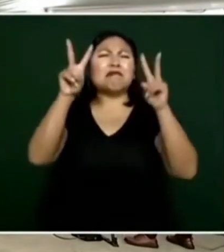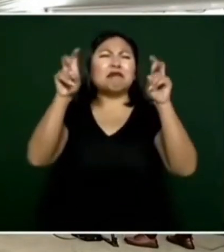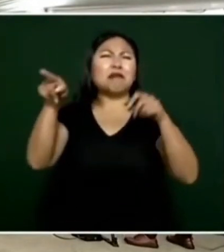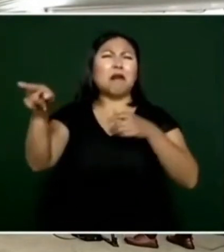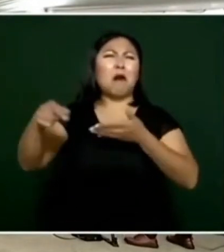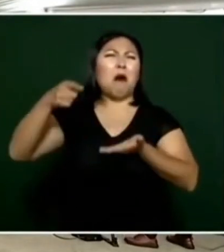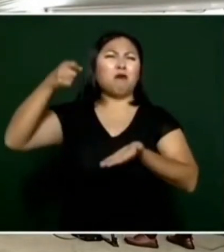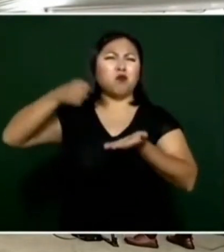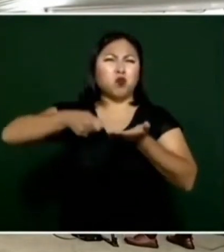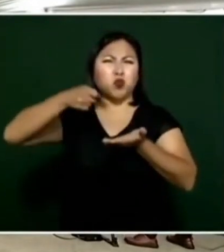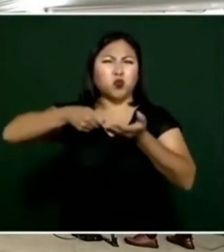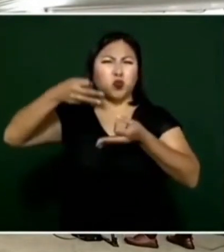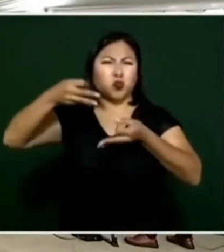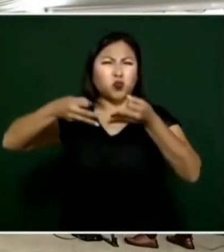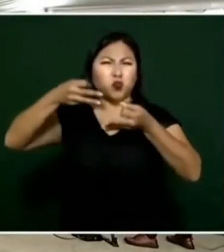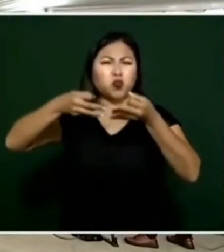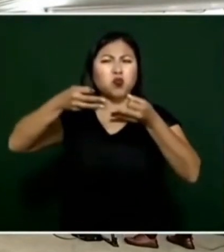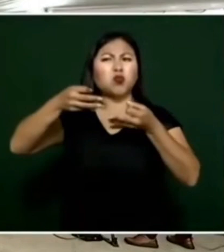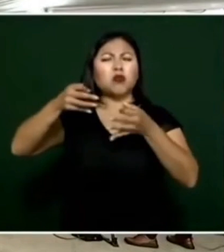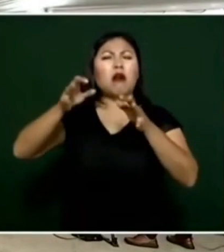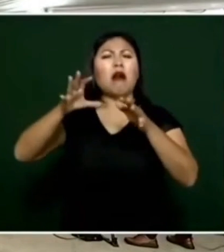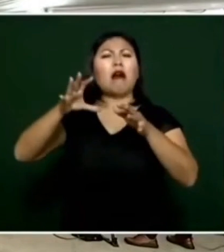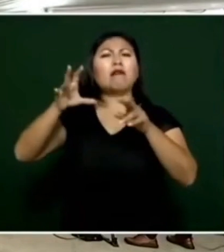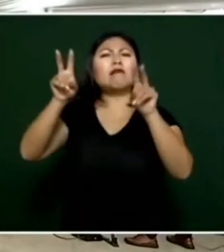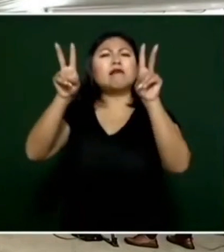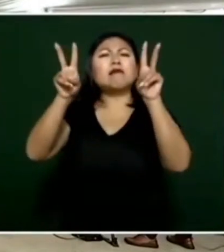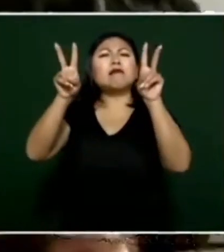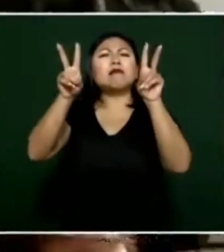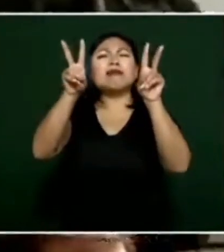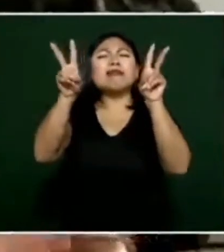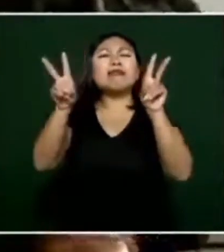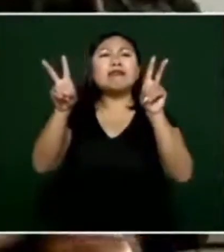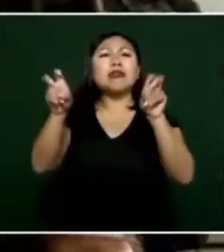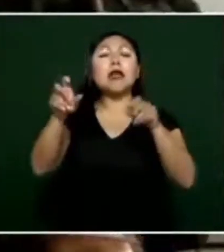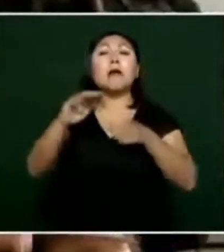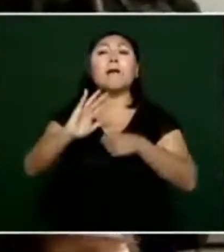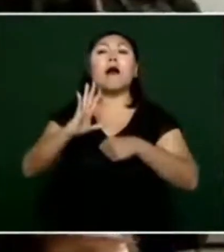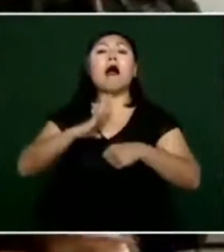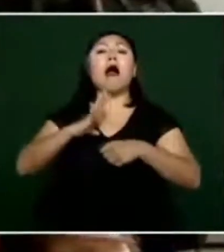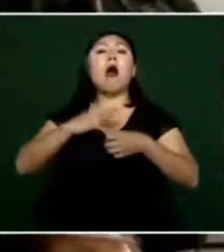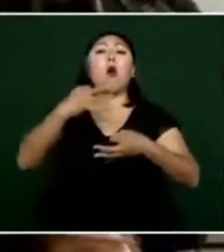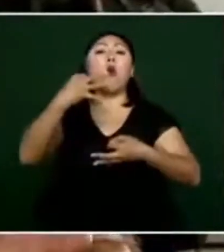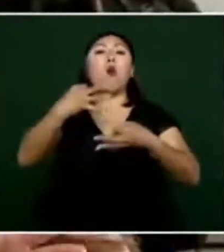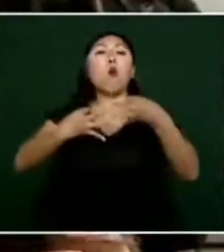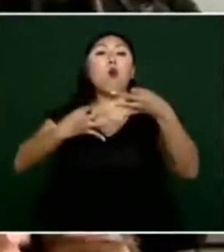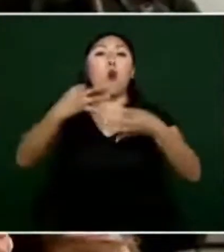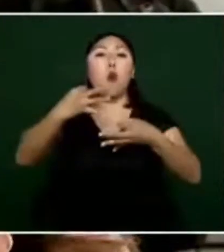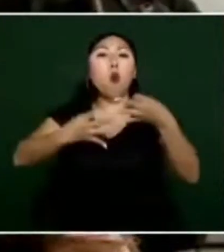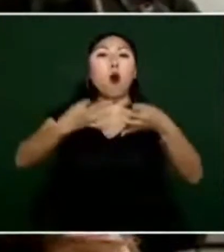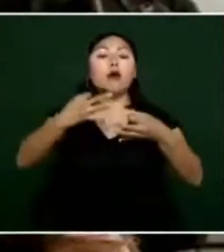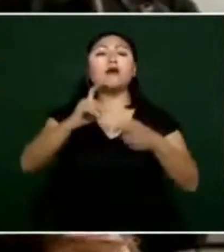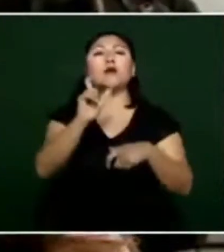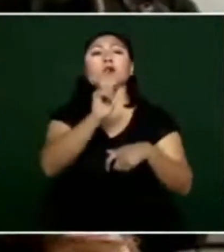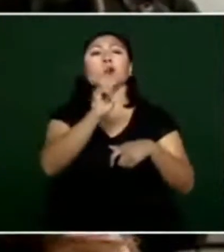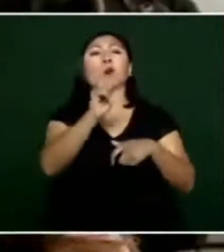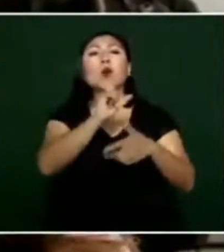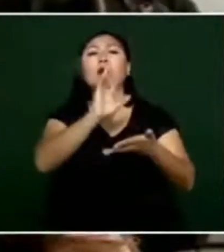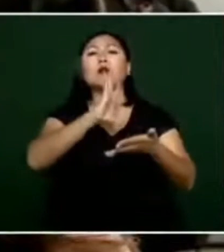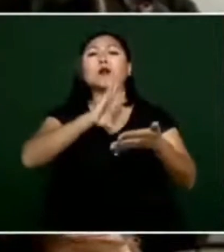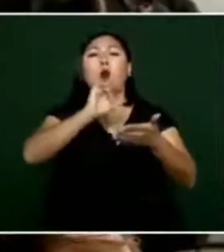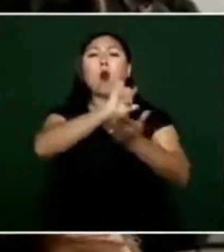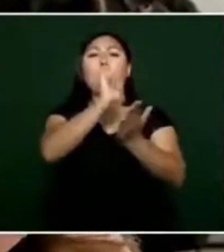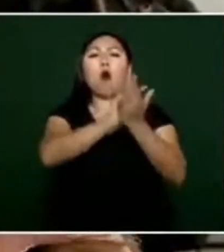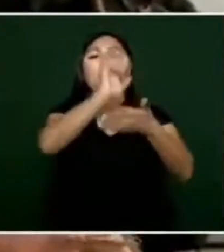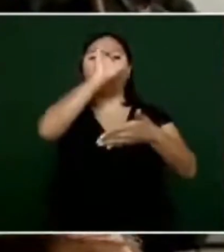Eh, Puntualmente, el tema de la respuesta en cuanto a los juicios de amparo y acciones de inconstitucionalidad, que aquí las abogadas